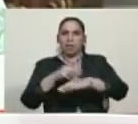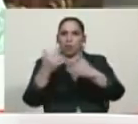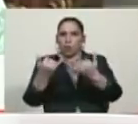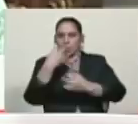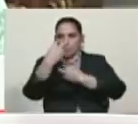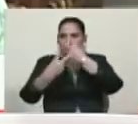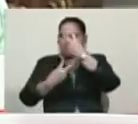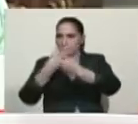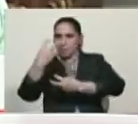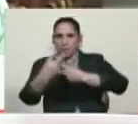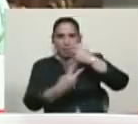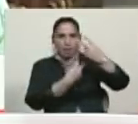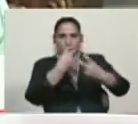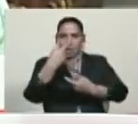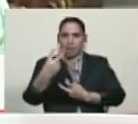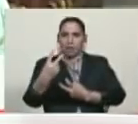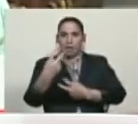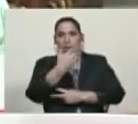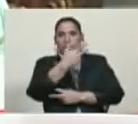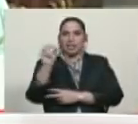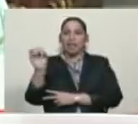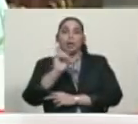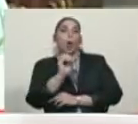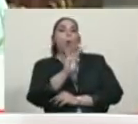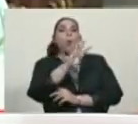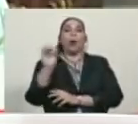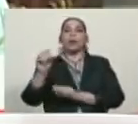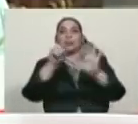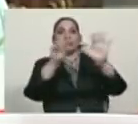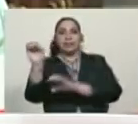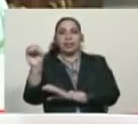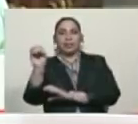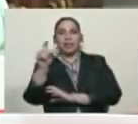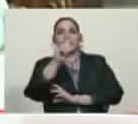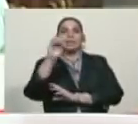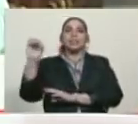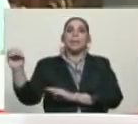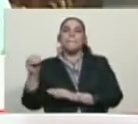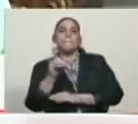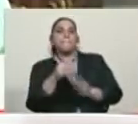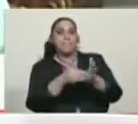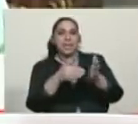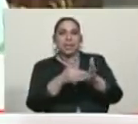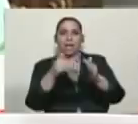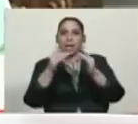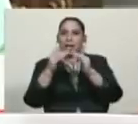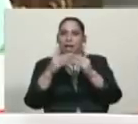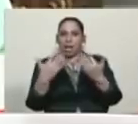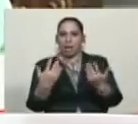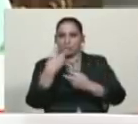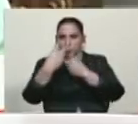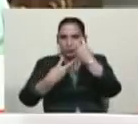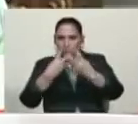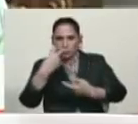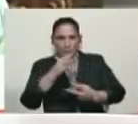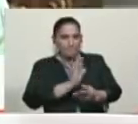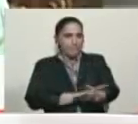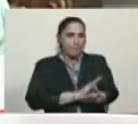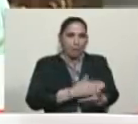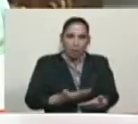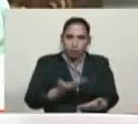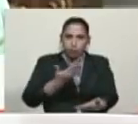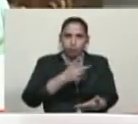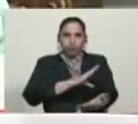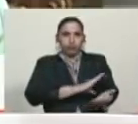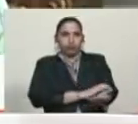visitando 30 40 60 100 mil hogares para tomar la atención